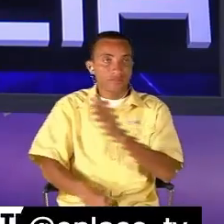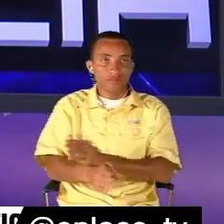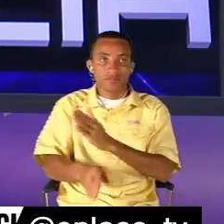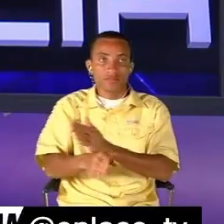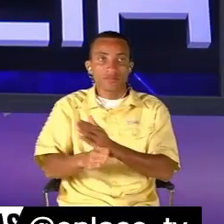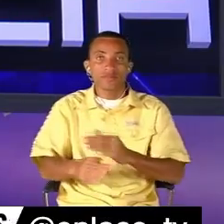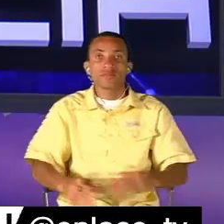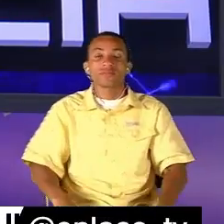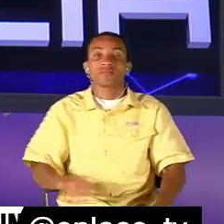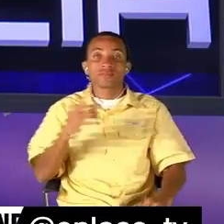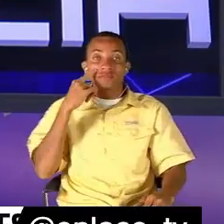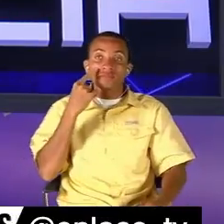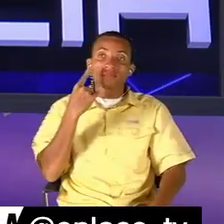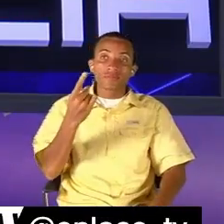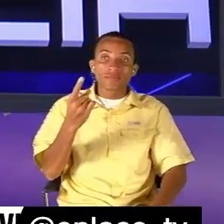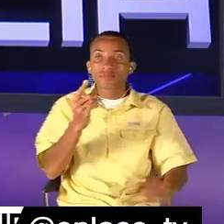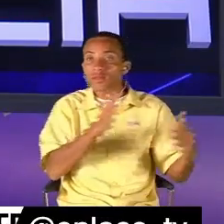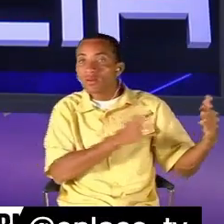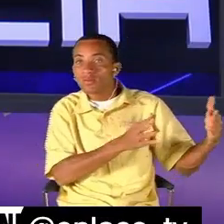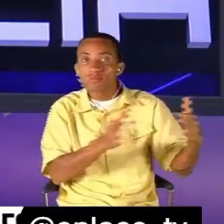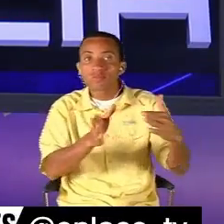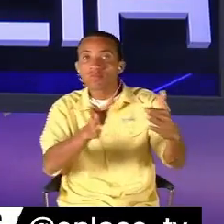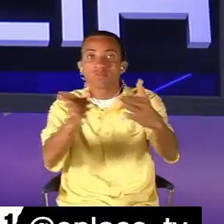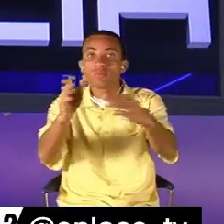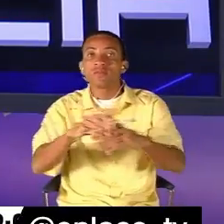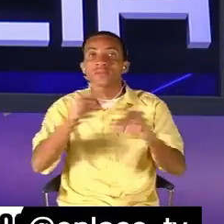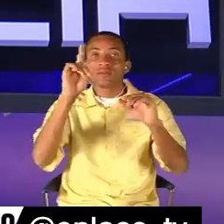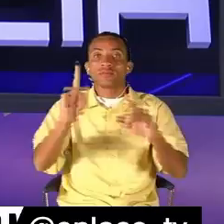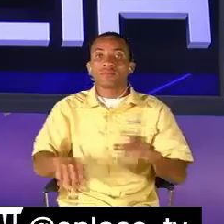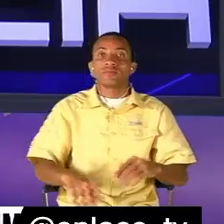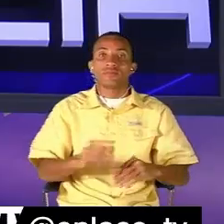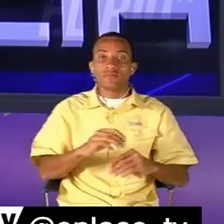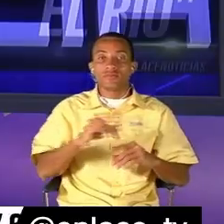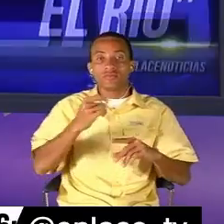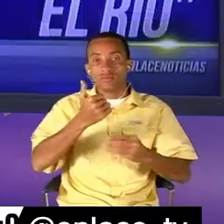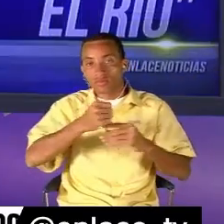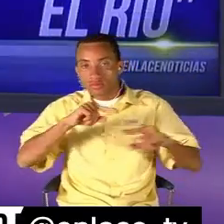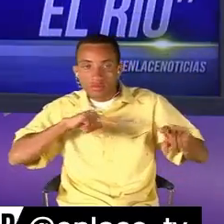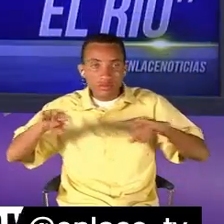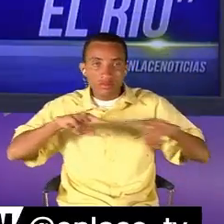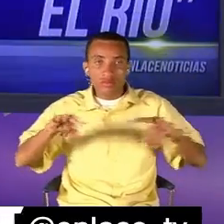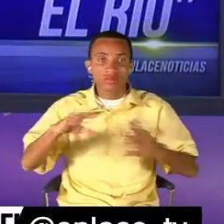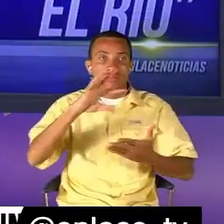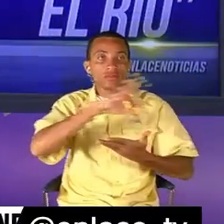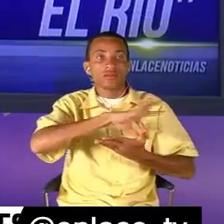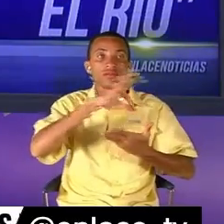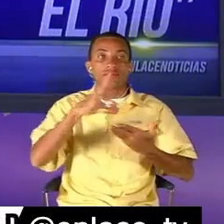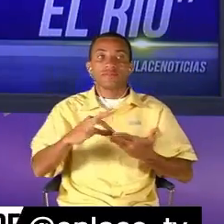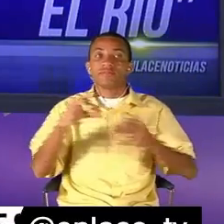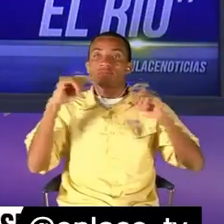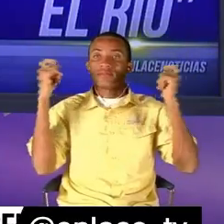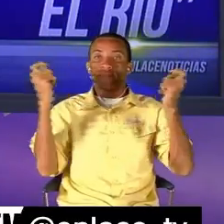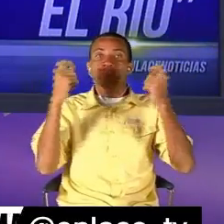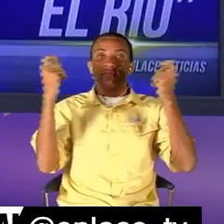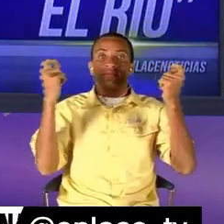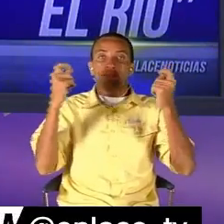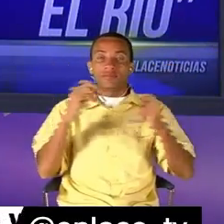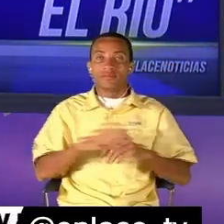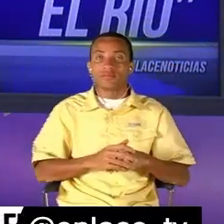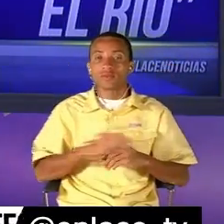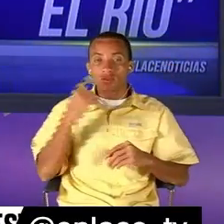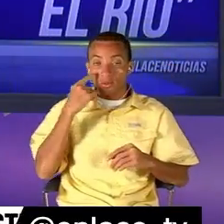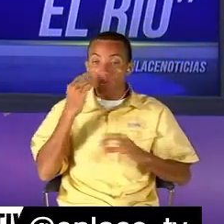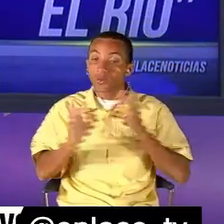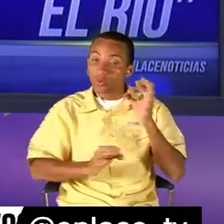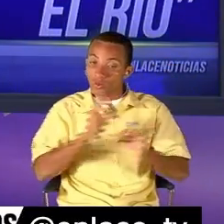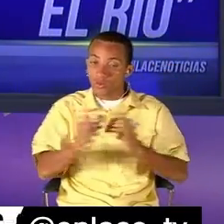vista del río Magdalena. De igual forma, el gerente de Impala expuso en este lugar los alcances de la campaña de seguridad fluvial denominada Cuidadito con